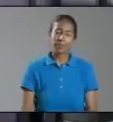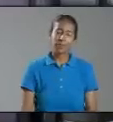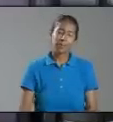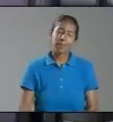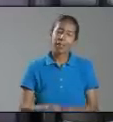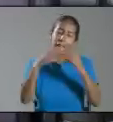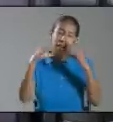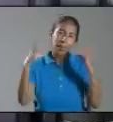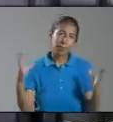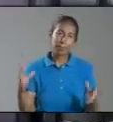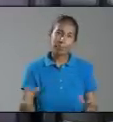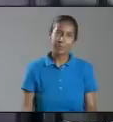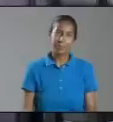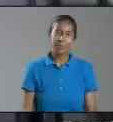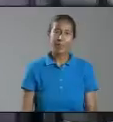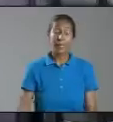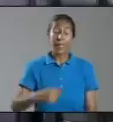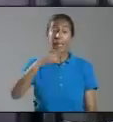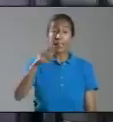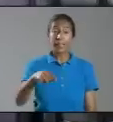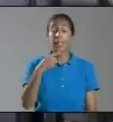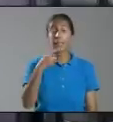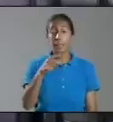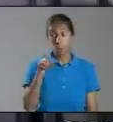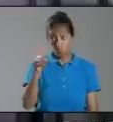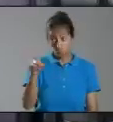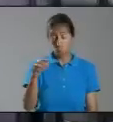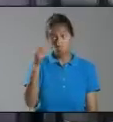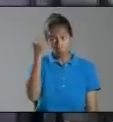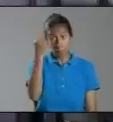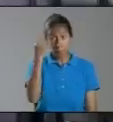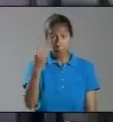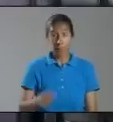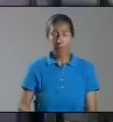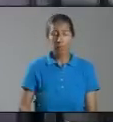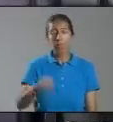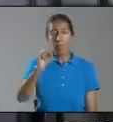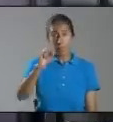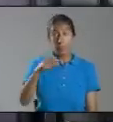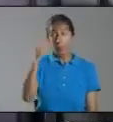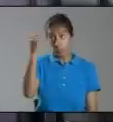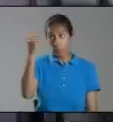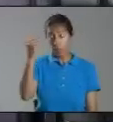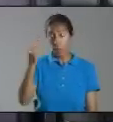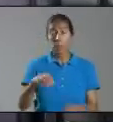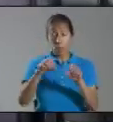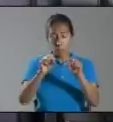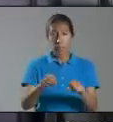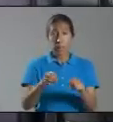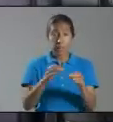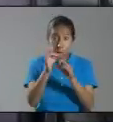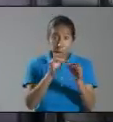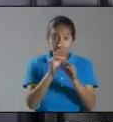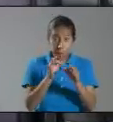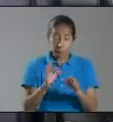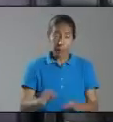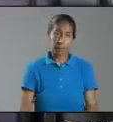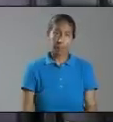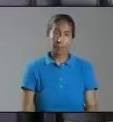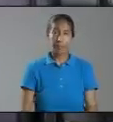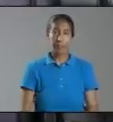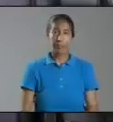Claro. Está diciendo, tú sabes. Si sabes, me podrías explicar.